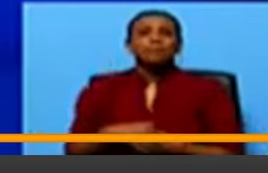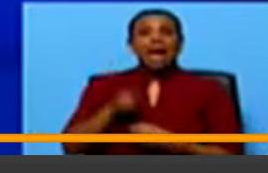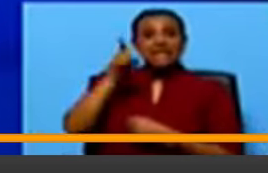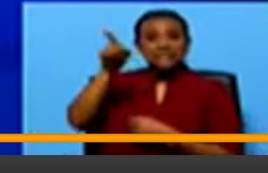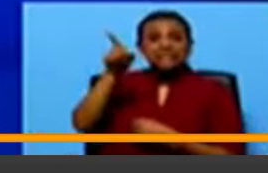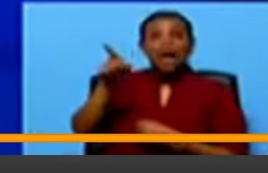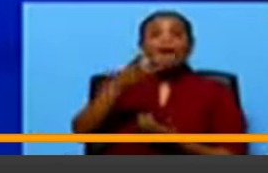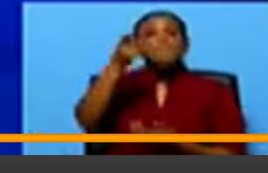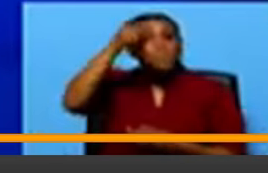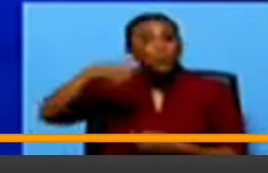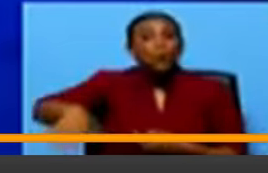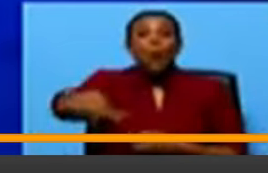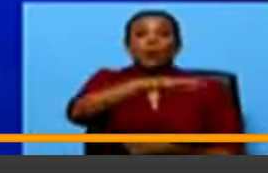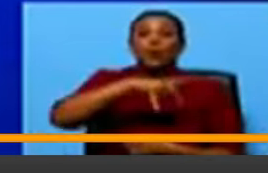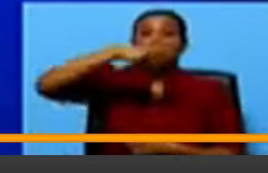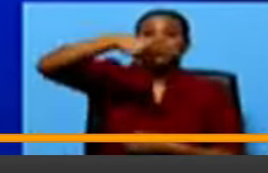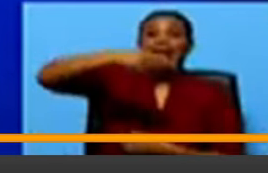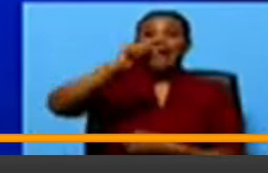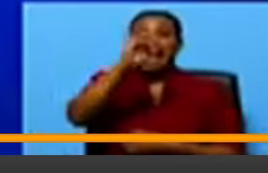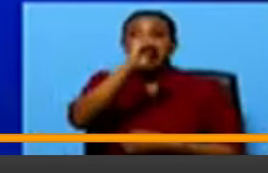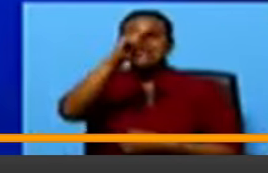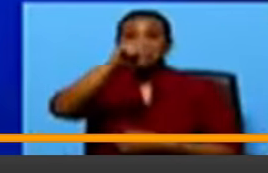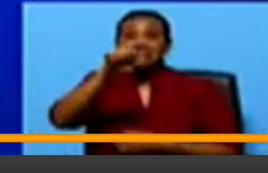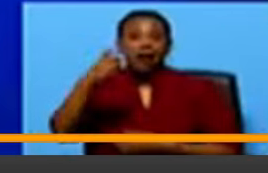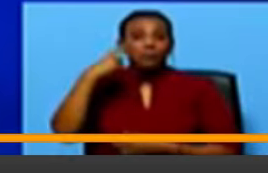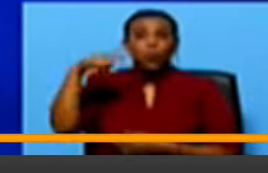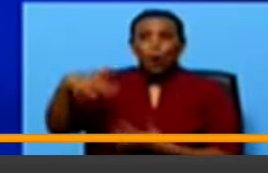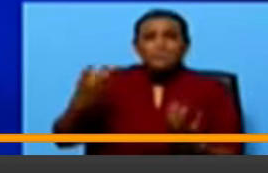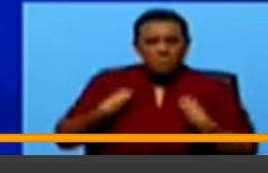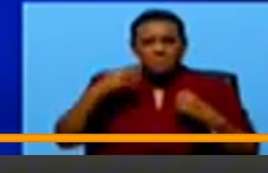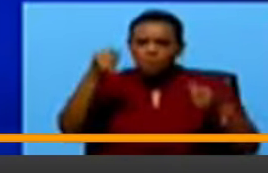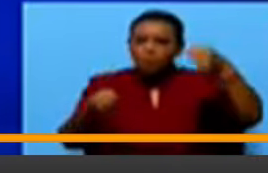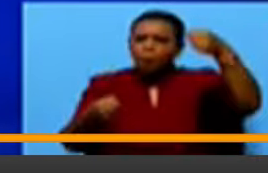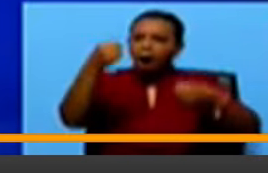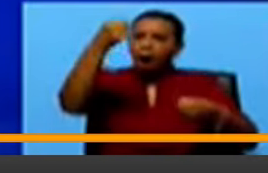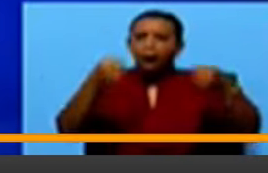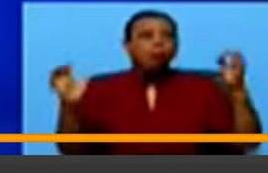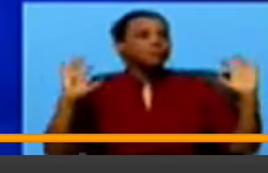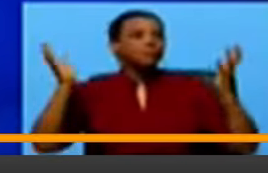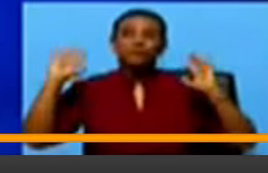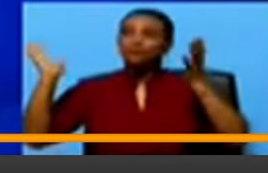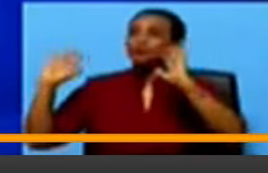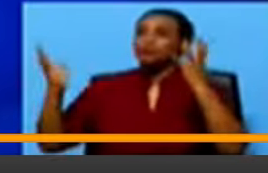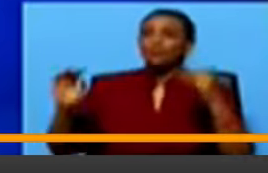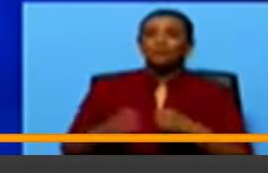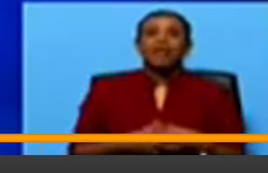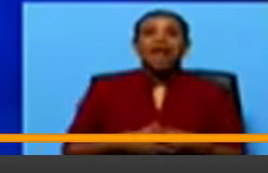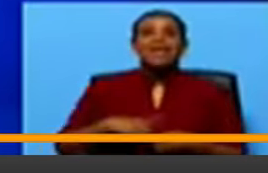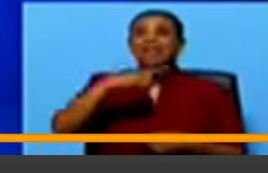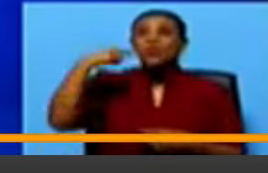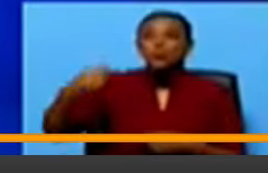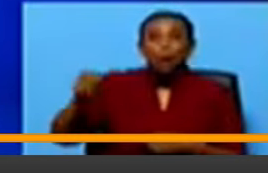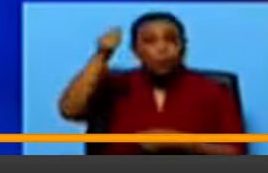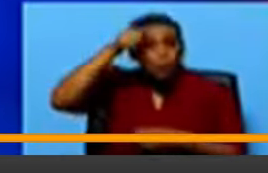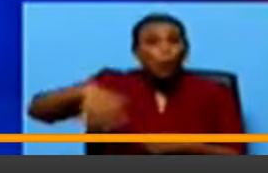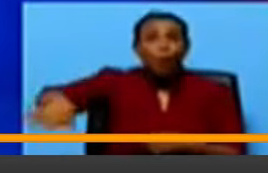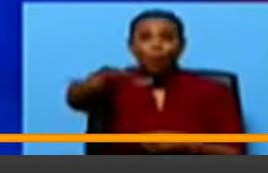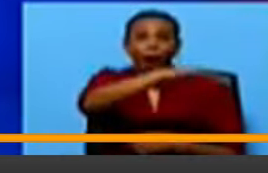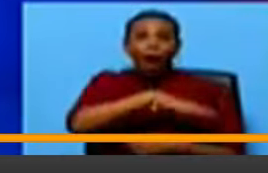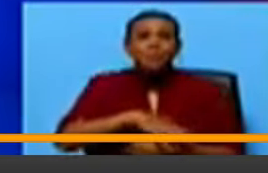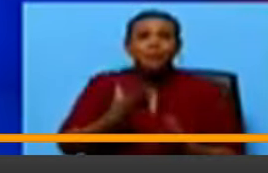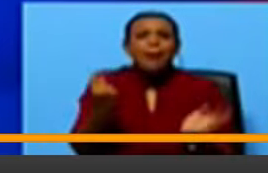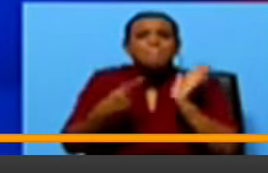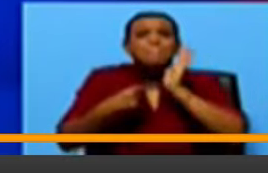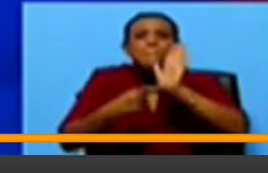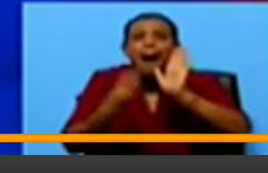por el pueblo de Kazán, en las calles, lo vivimos, por el pueblo de Rusia. Y lo que yo más